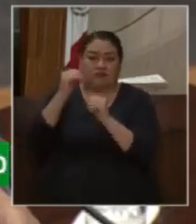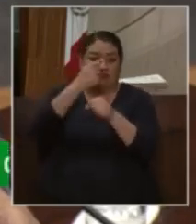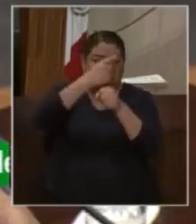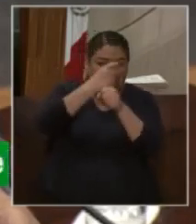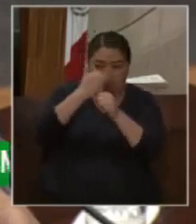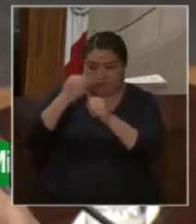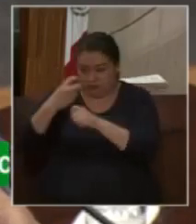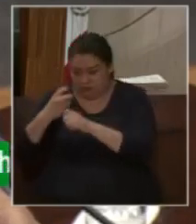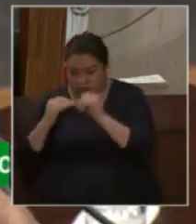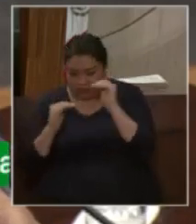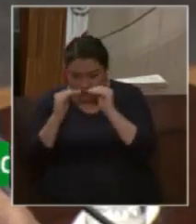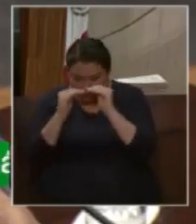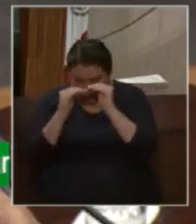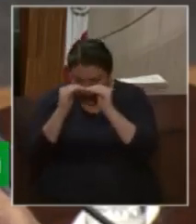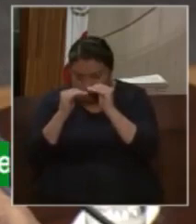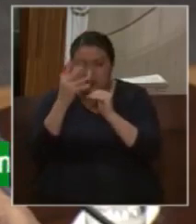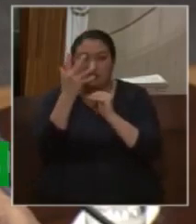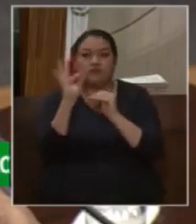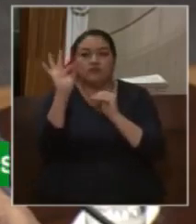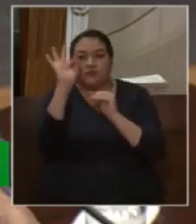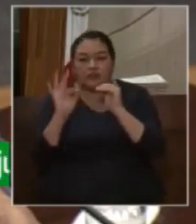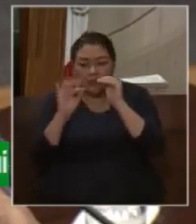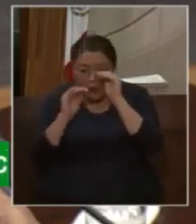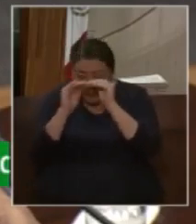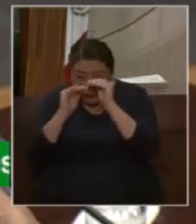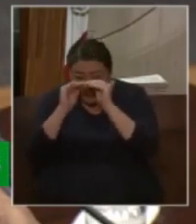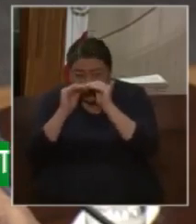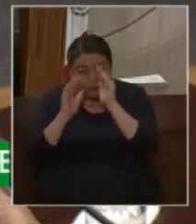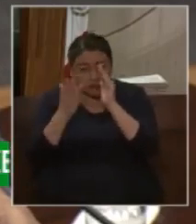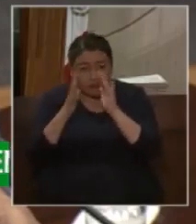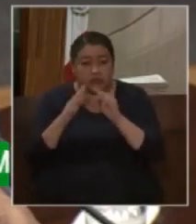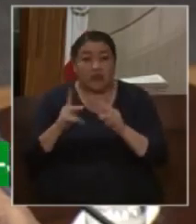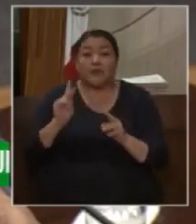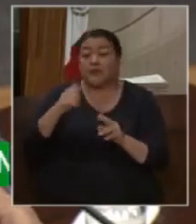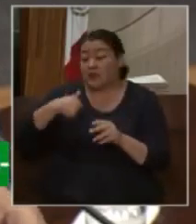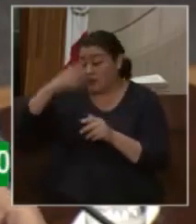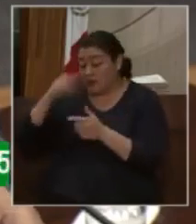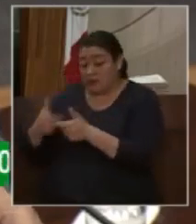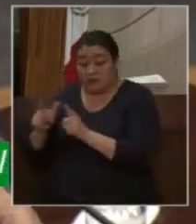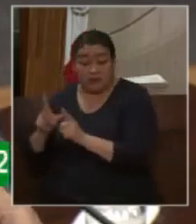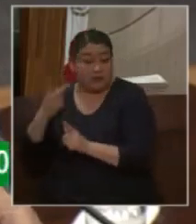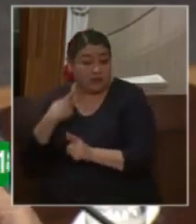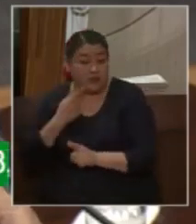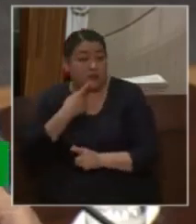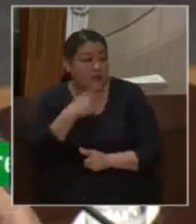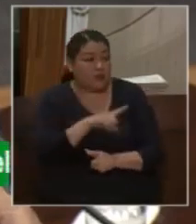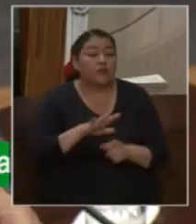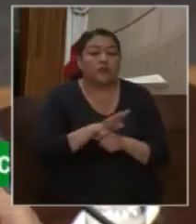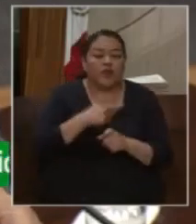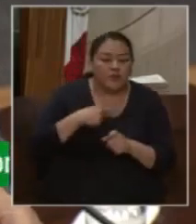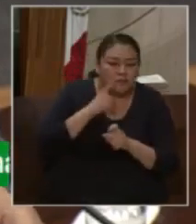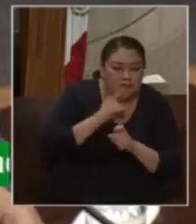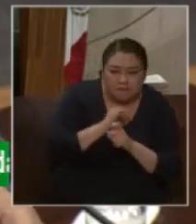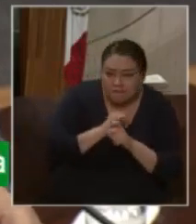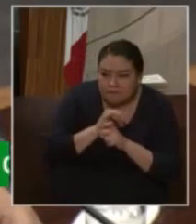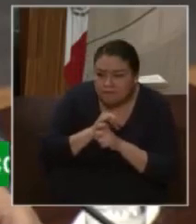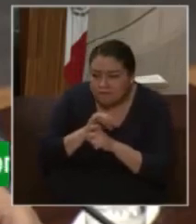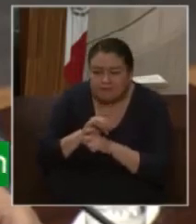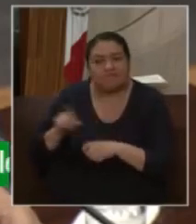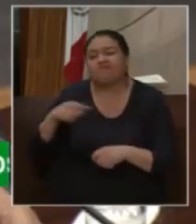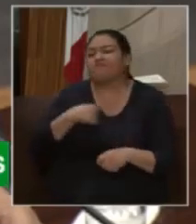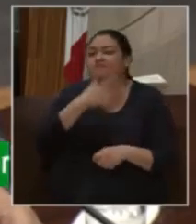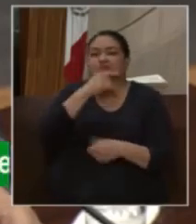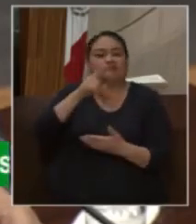primer y segundo lugar fue menor al 5%. Sin embargo, la pretensión quedó desvirtuada conforme a diversos elementos analizados por la Sala